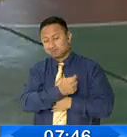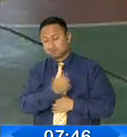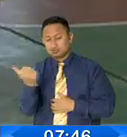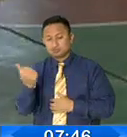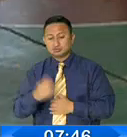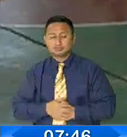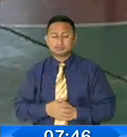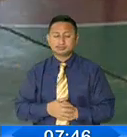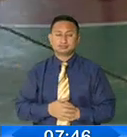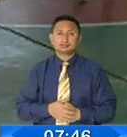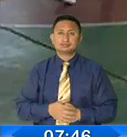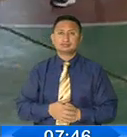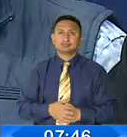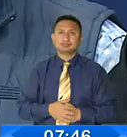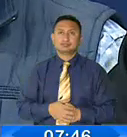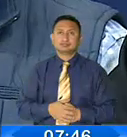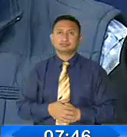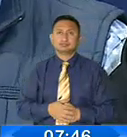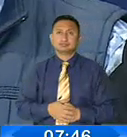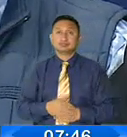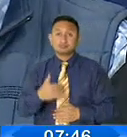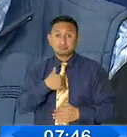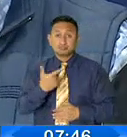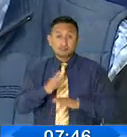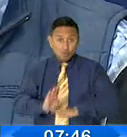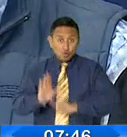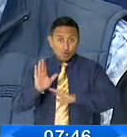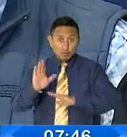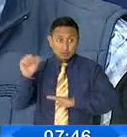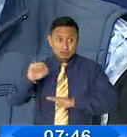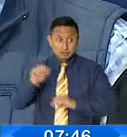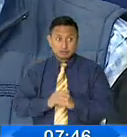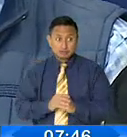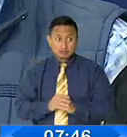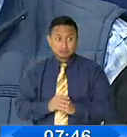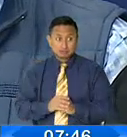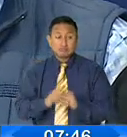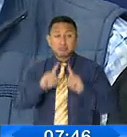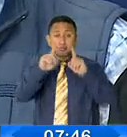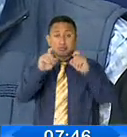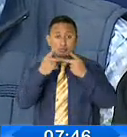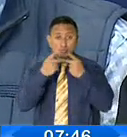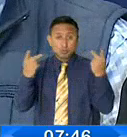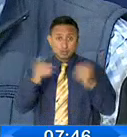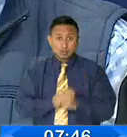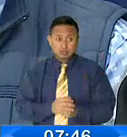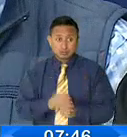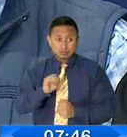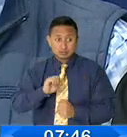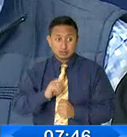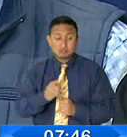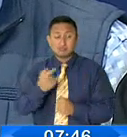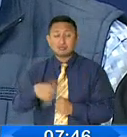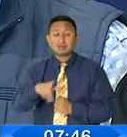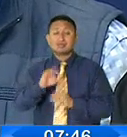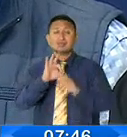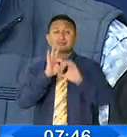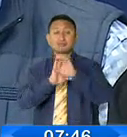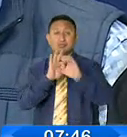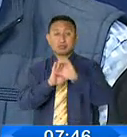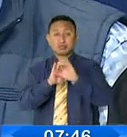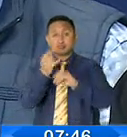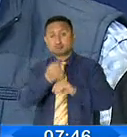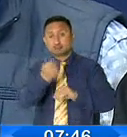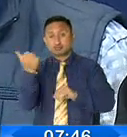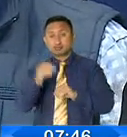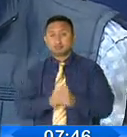acciones pertinentes. Mi compromiso será un llamado, una consulta popular para eliminar el Consejo de Participación